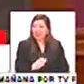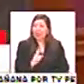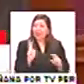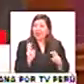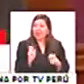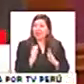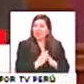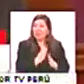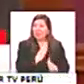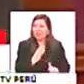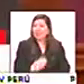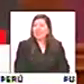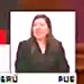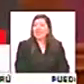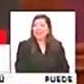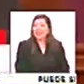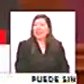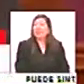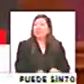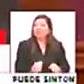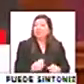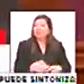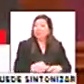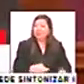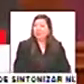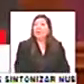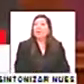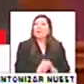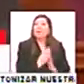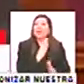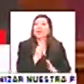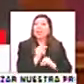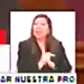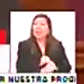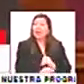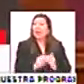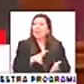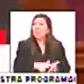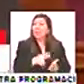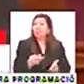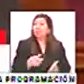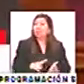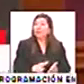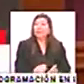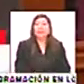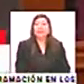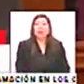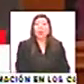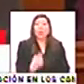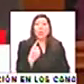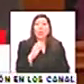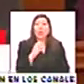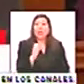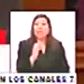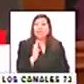tema de la Biblioteca Nacional. Autorízase al pliego Biblioteca Nacional del Perú a aprobar un incremento del incentivo único del